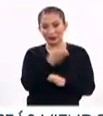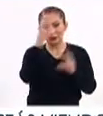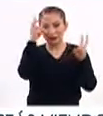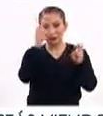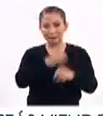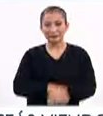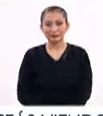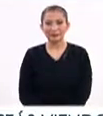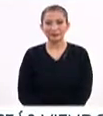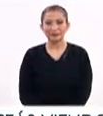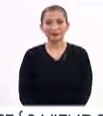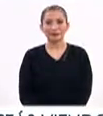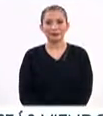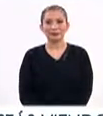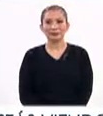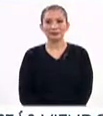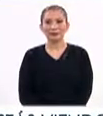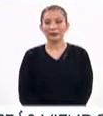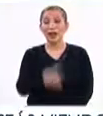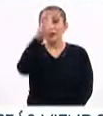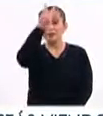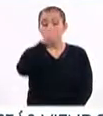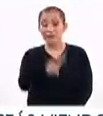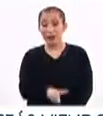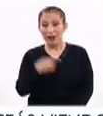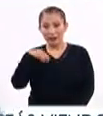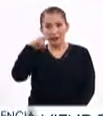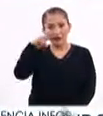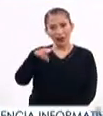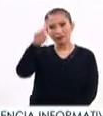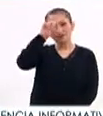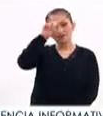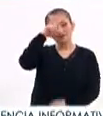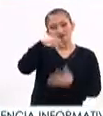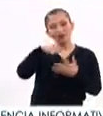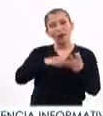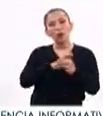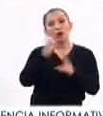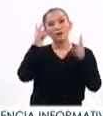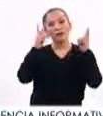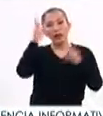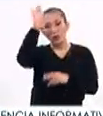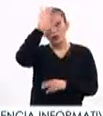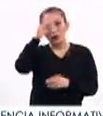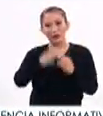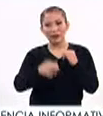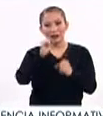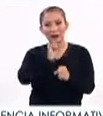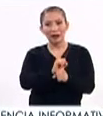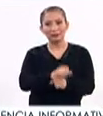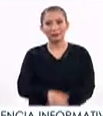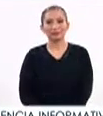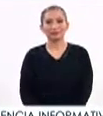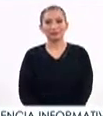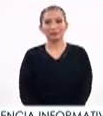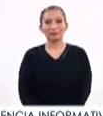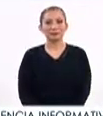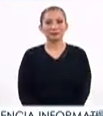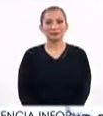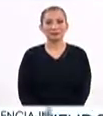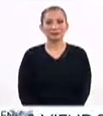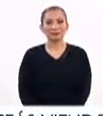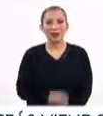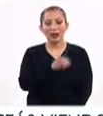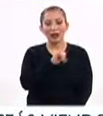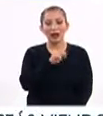respecto. Como cada viernes, no te pierdas nuestras recomendaciones culturales para este fin de semana.